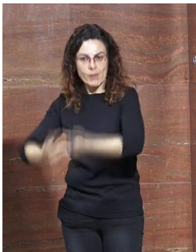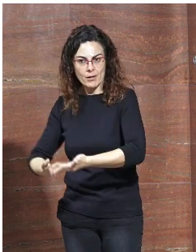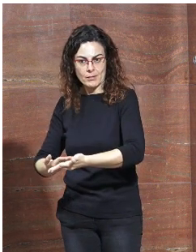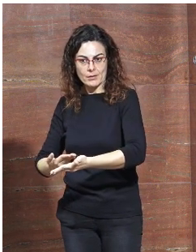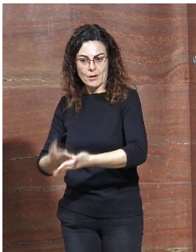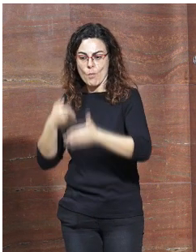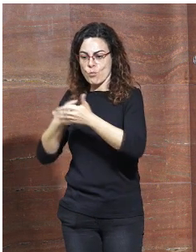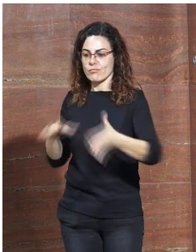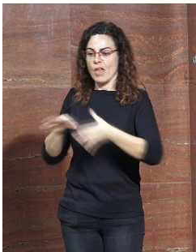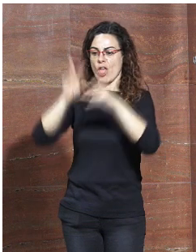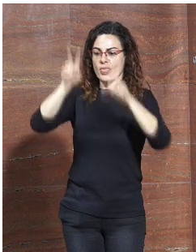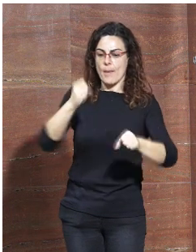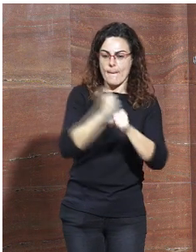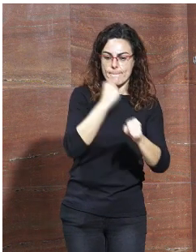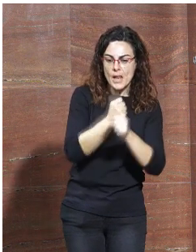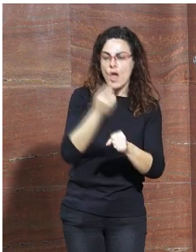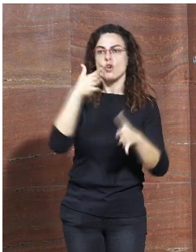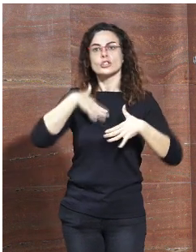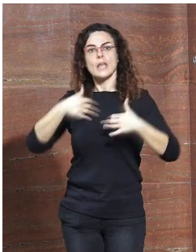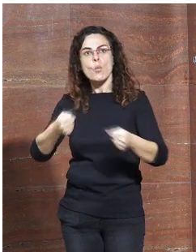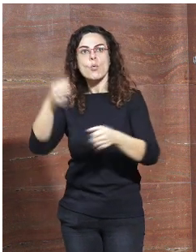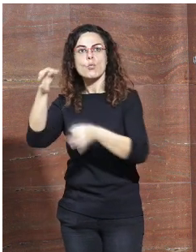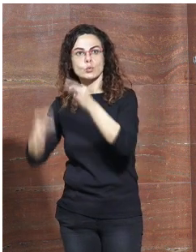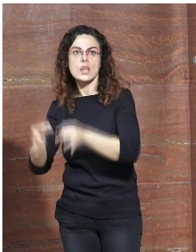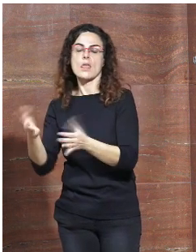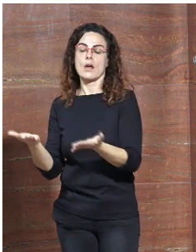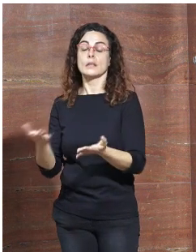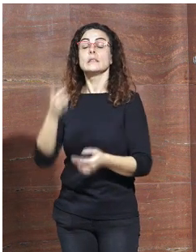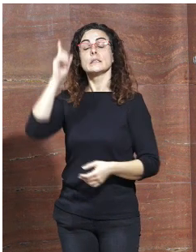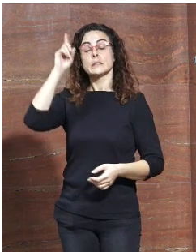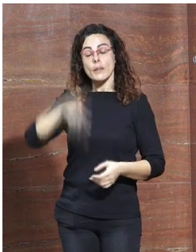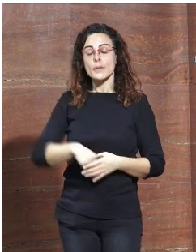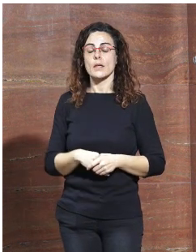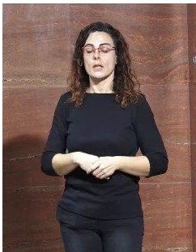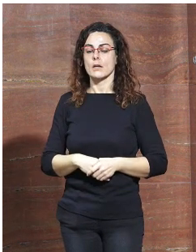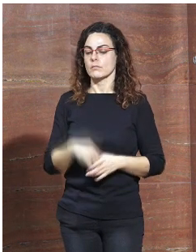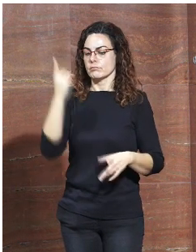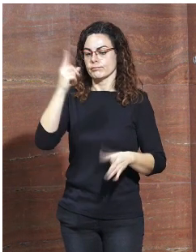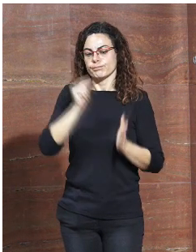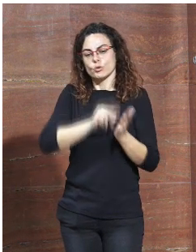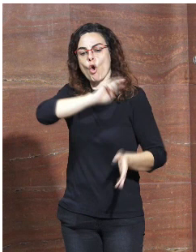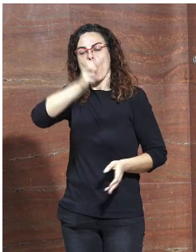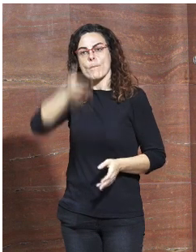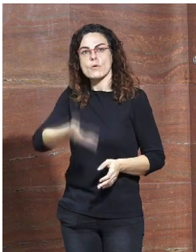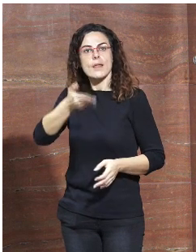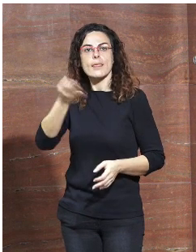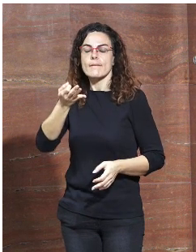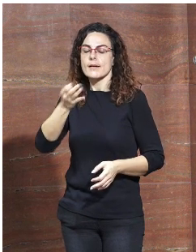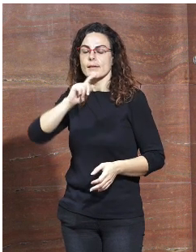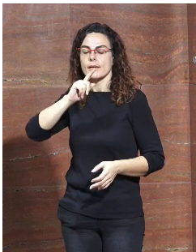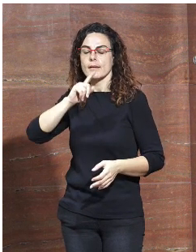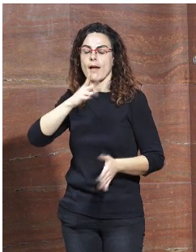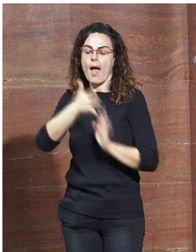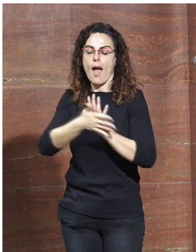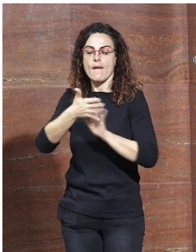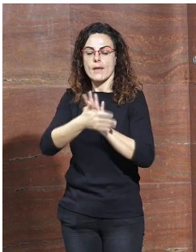la salud o la justicia. En este punto también resulta imprescindible introducir el concepto